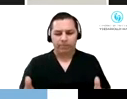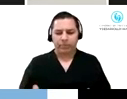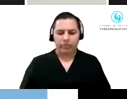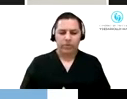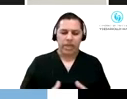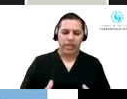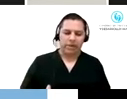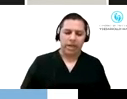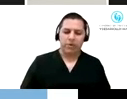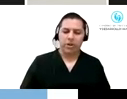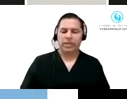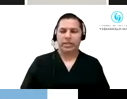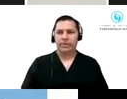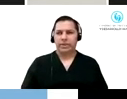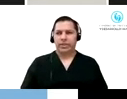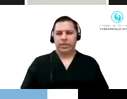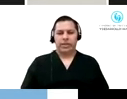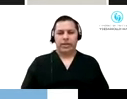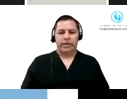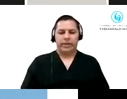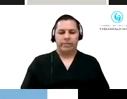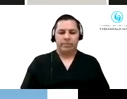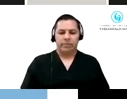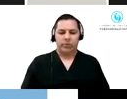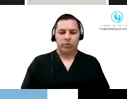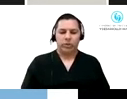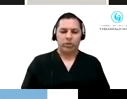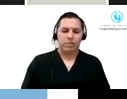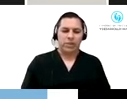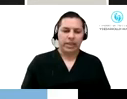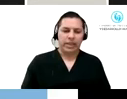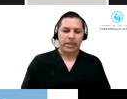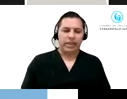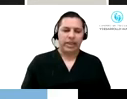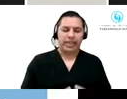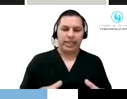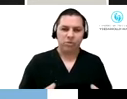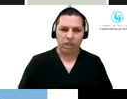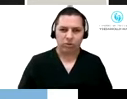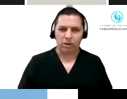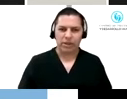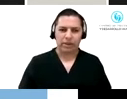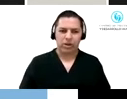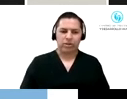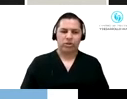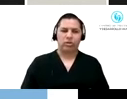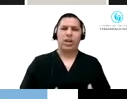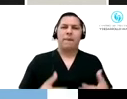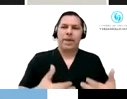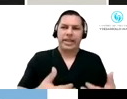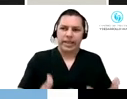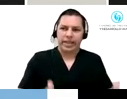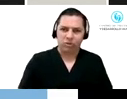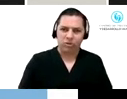bueno, en el tema de la violencia, no es un tema de que nacemos naturalmente violentos, sino